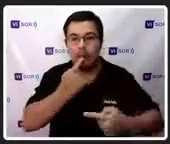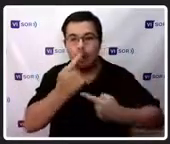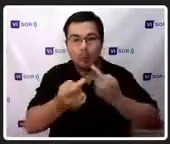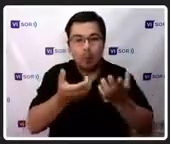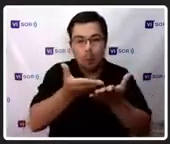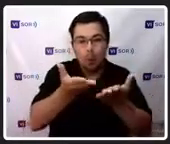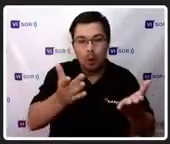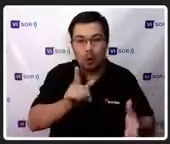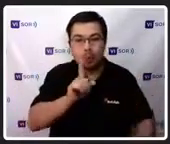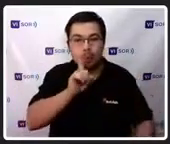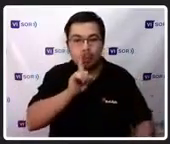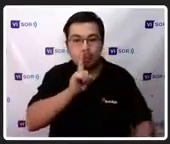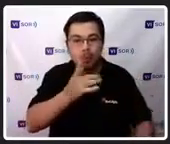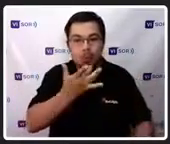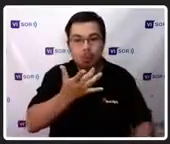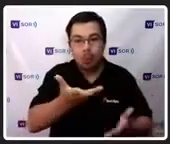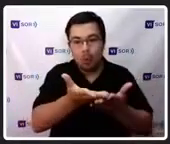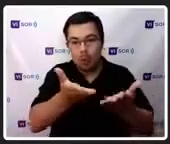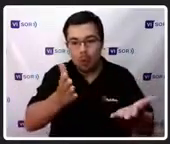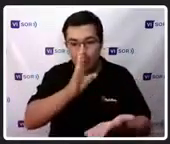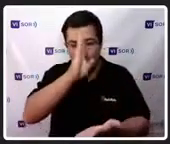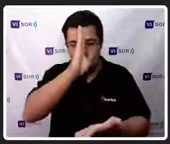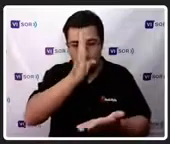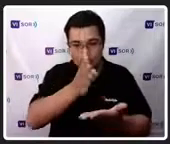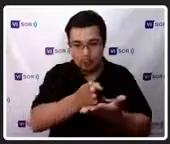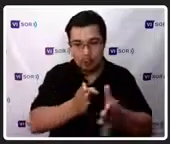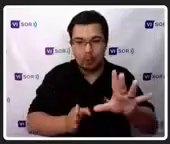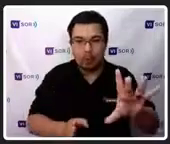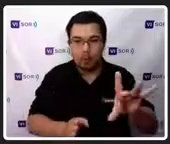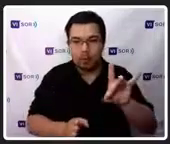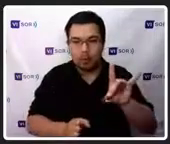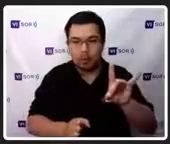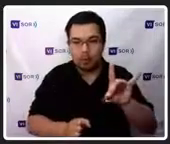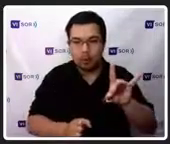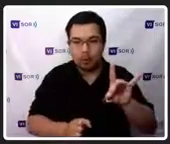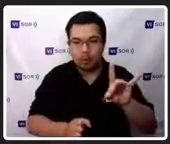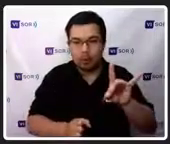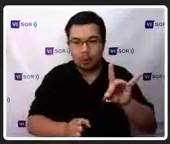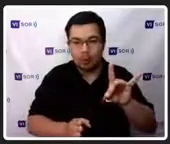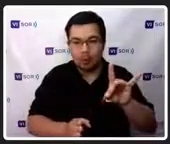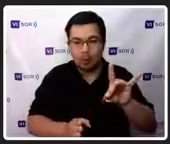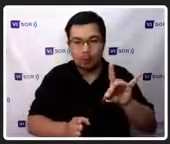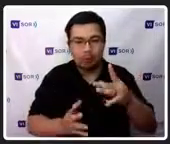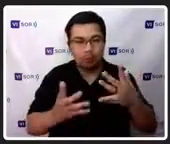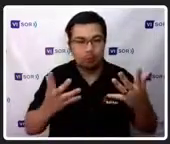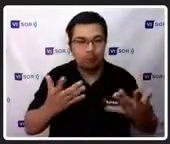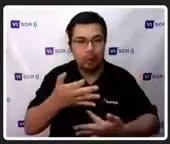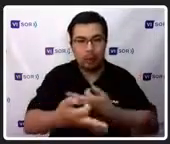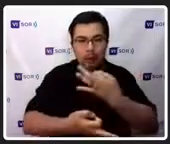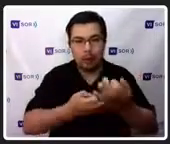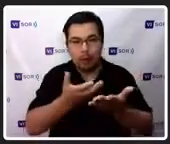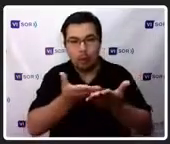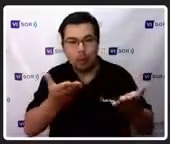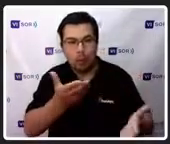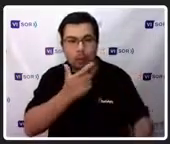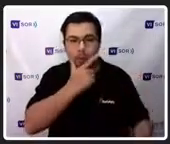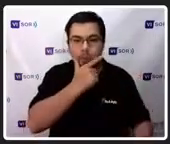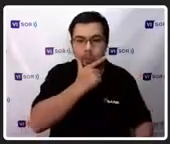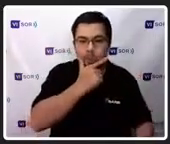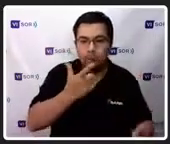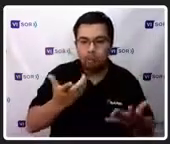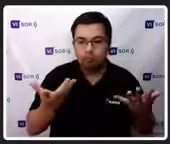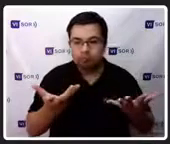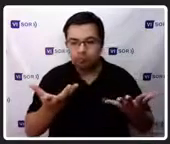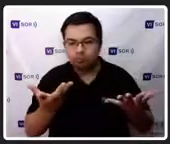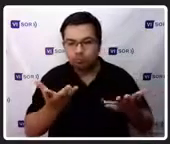la decisión de obviamente de tomar, para tomar, ¿no es cierto?, que para poder decir que estudiar es una decisión muy importante, como ustedes podrán saber,